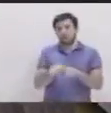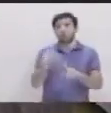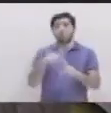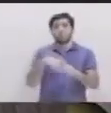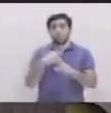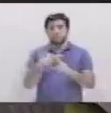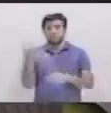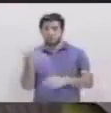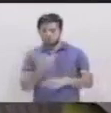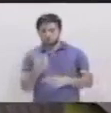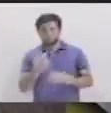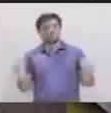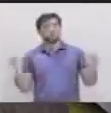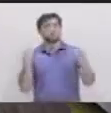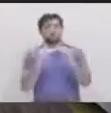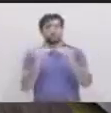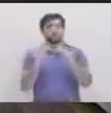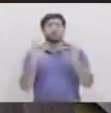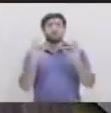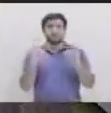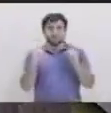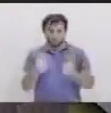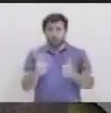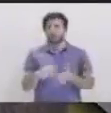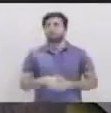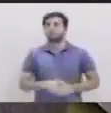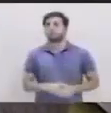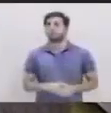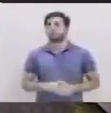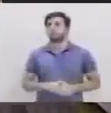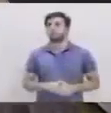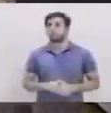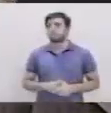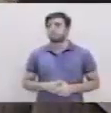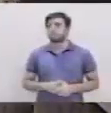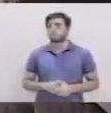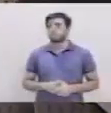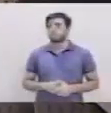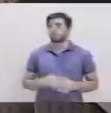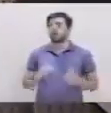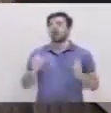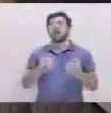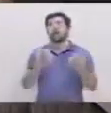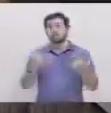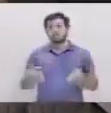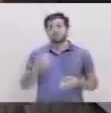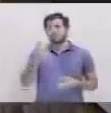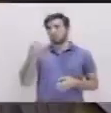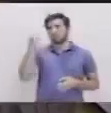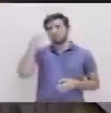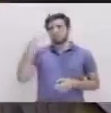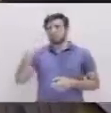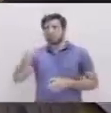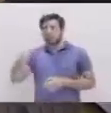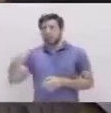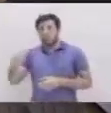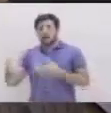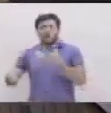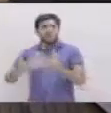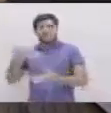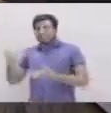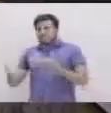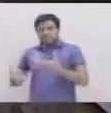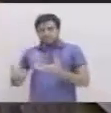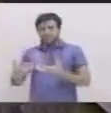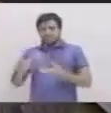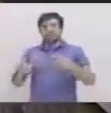cuando dos objetos tengan la misma temperatura. Entonces, ¿qué sucede con esta transferencia de calor? Que el agua